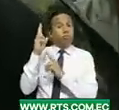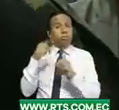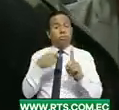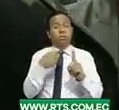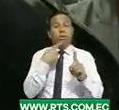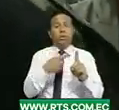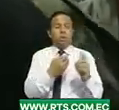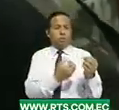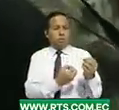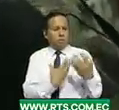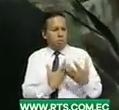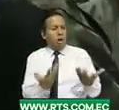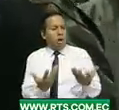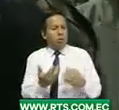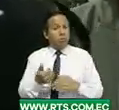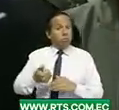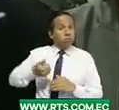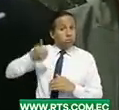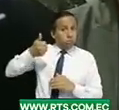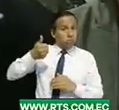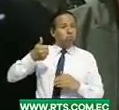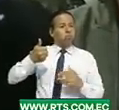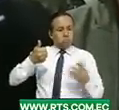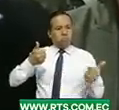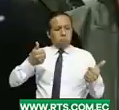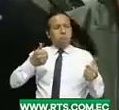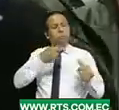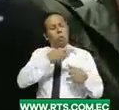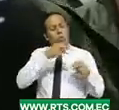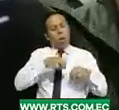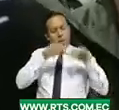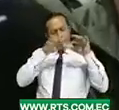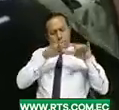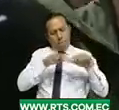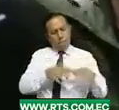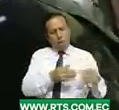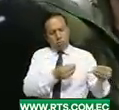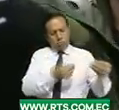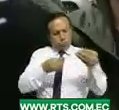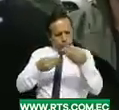dispone, elabore un informe escrito, jurídico, vamos a la